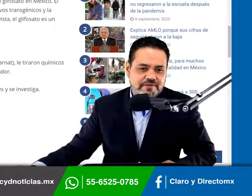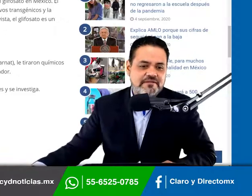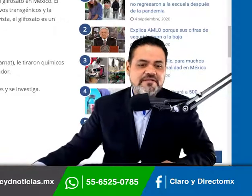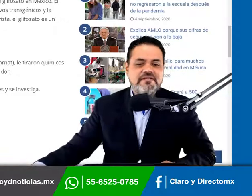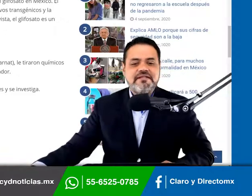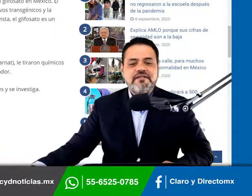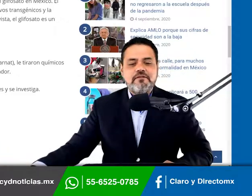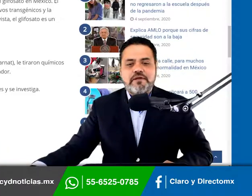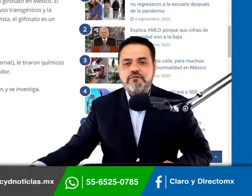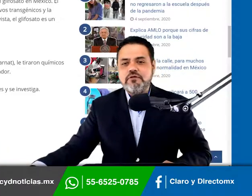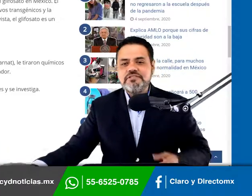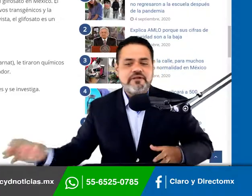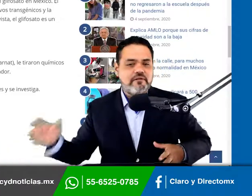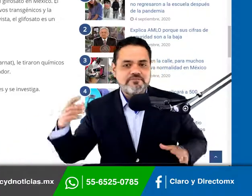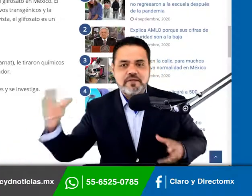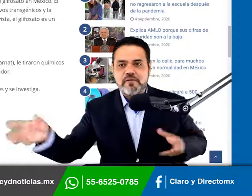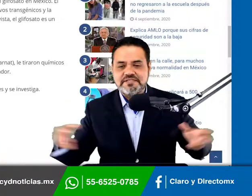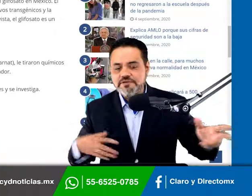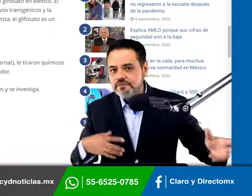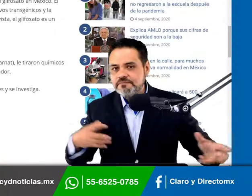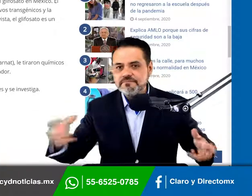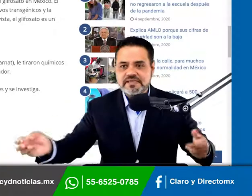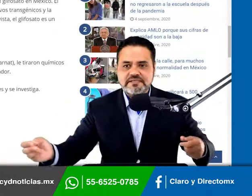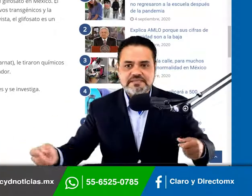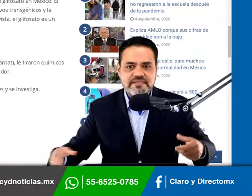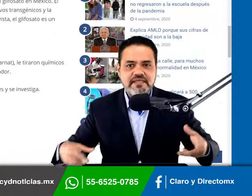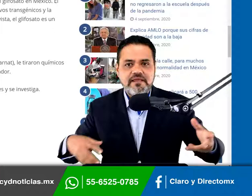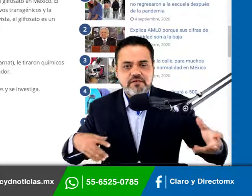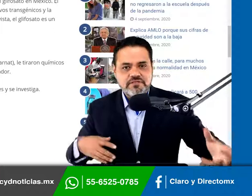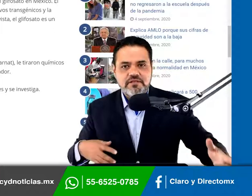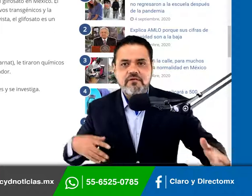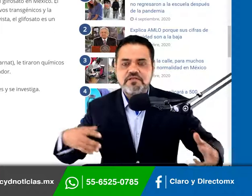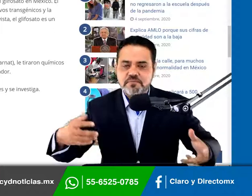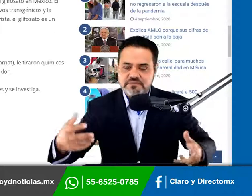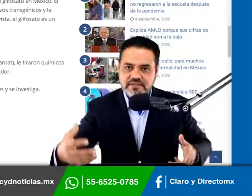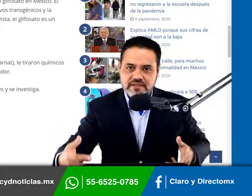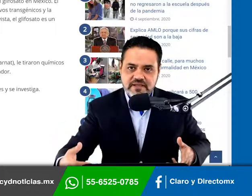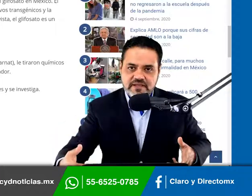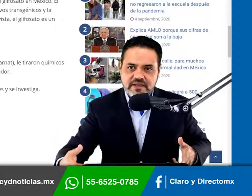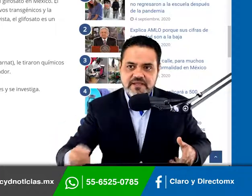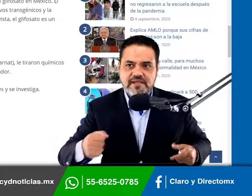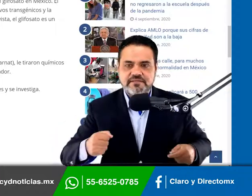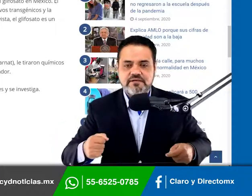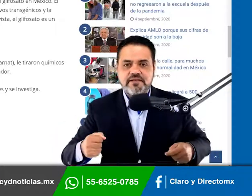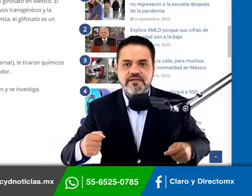enfrentando? Bueno, todo esto era una especulación, si sí o si no,